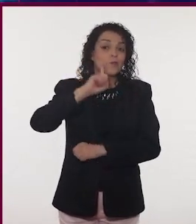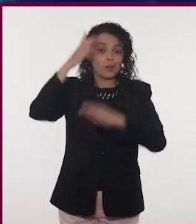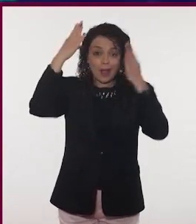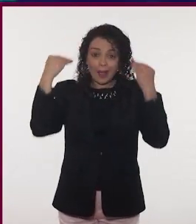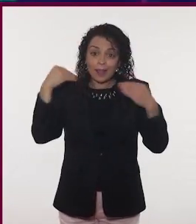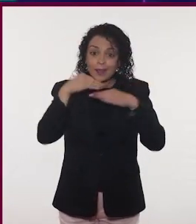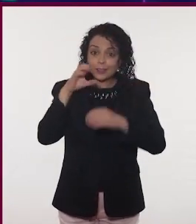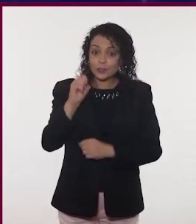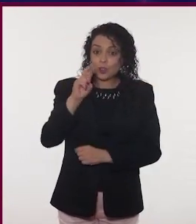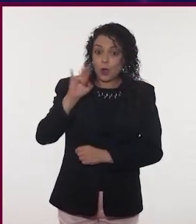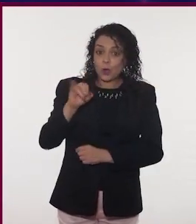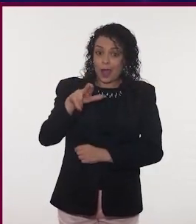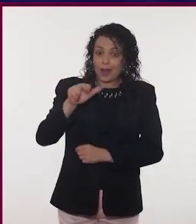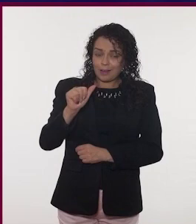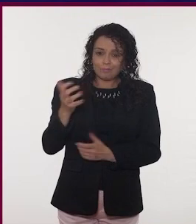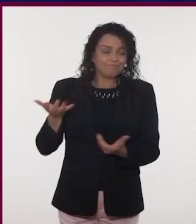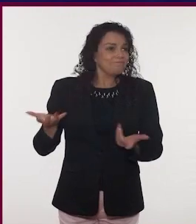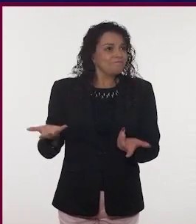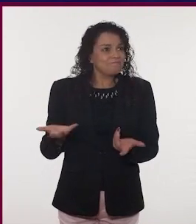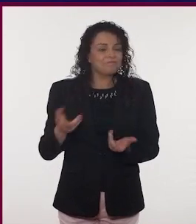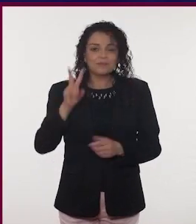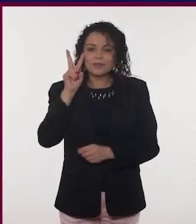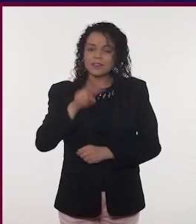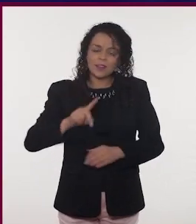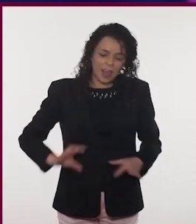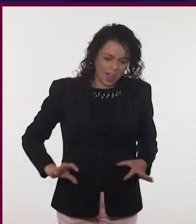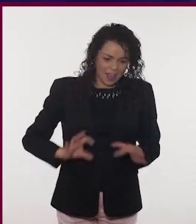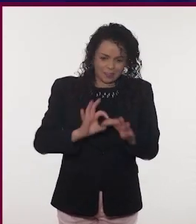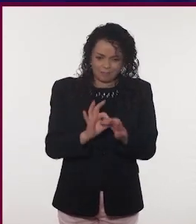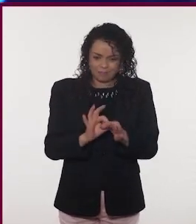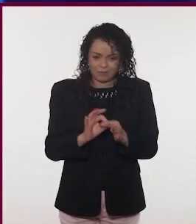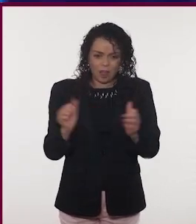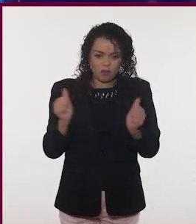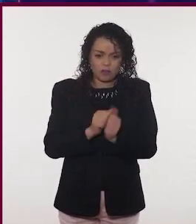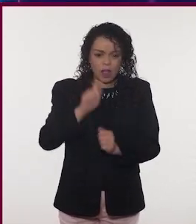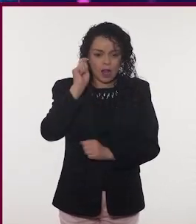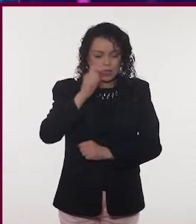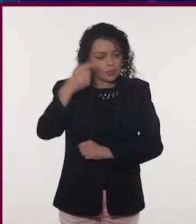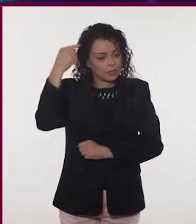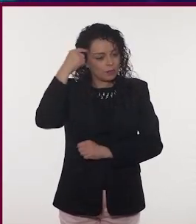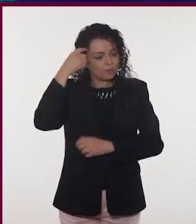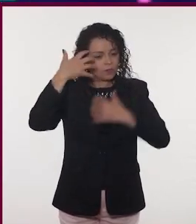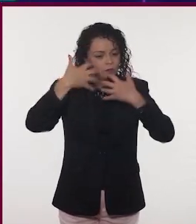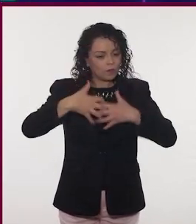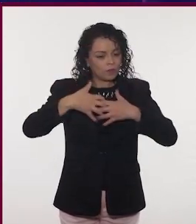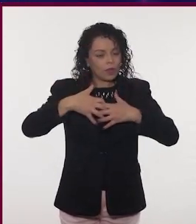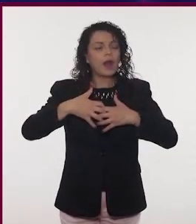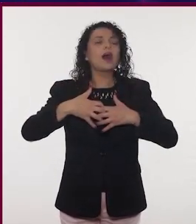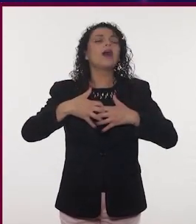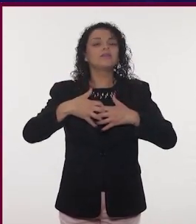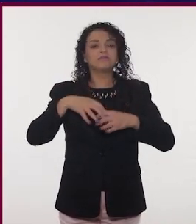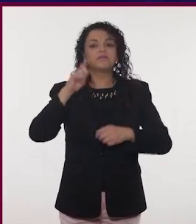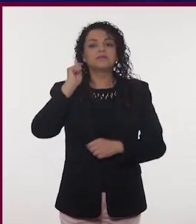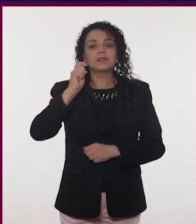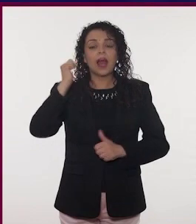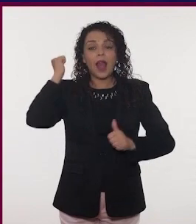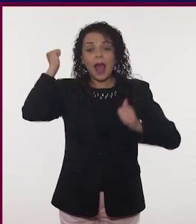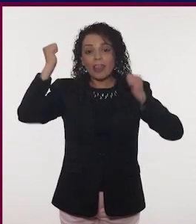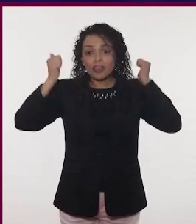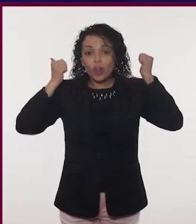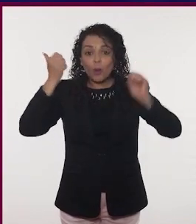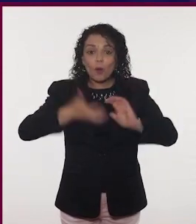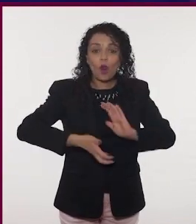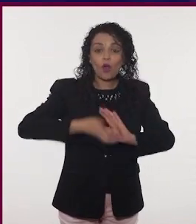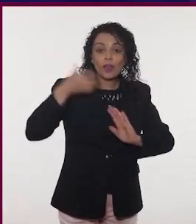con cierto hilo conductor desde la antropología. Entonces aprendes